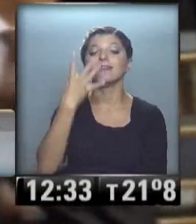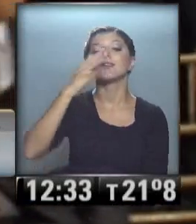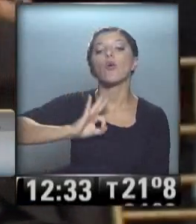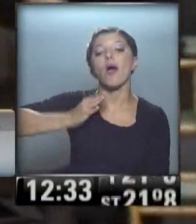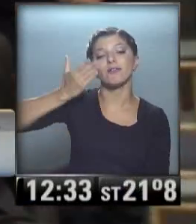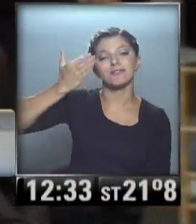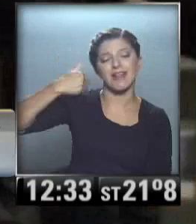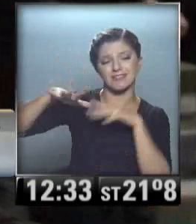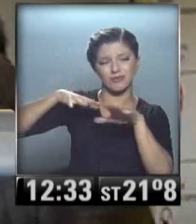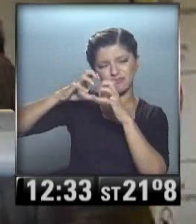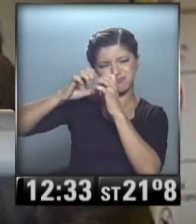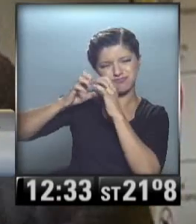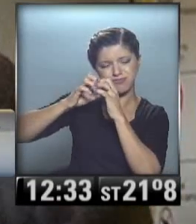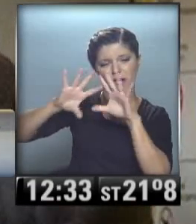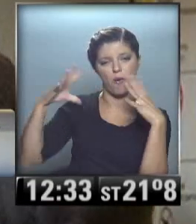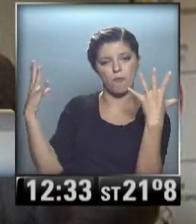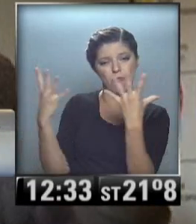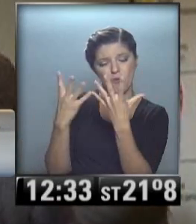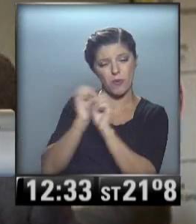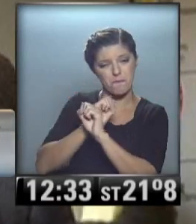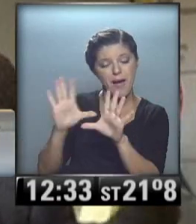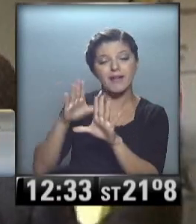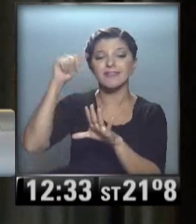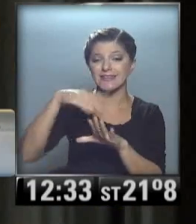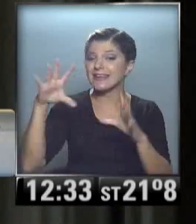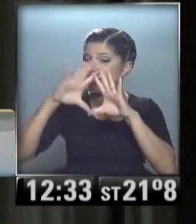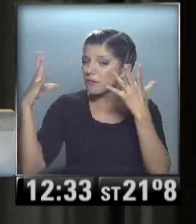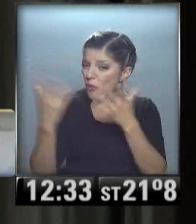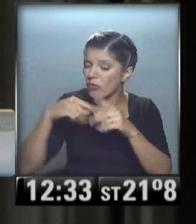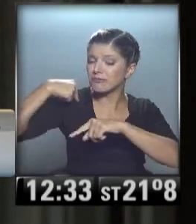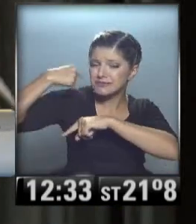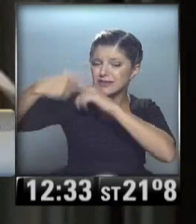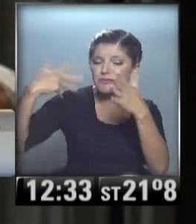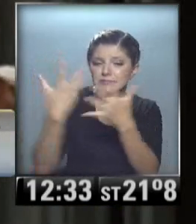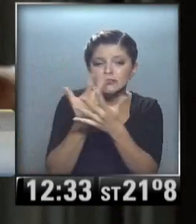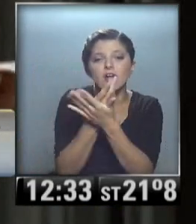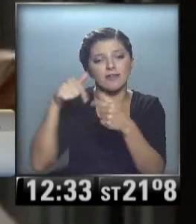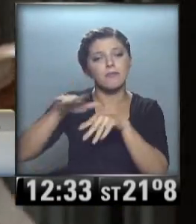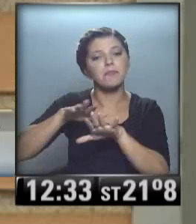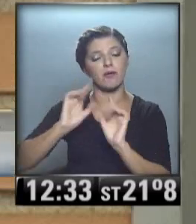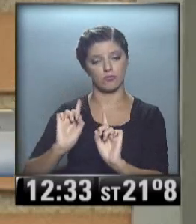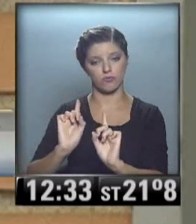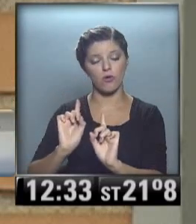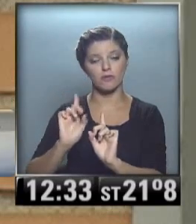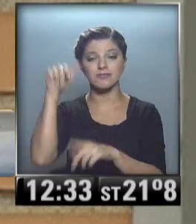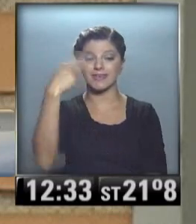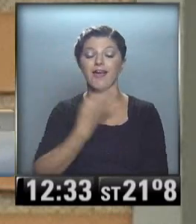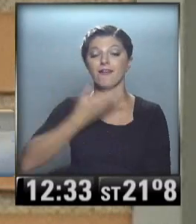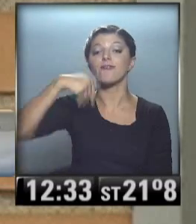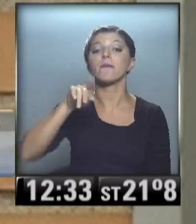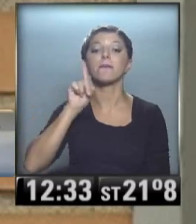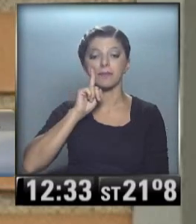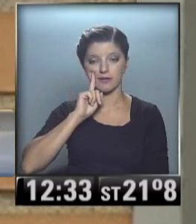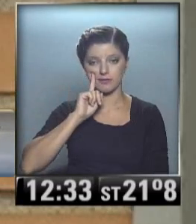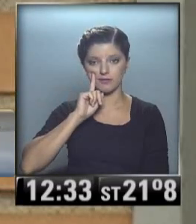de una crisis financiera global, de la cual una gran parte del mundo sigue pagando las consecuencias y de la que el Fondo Monetario